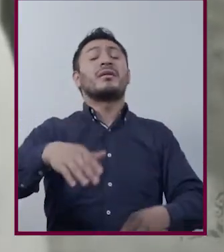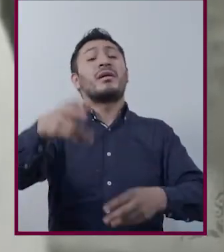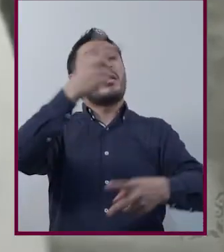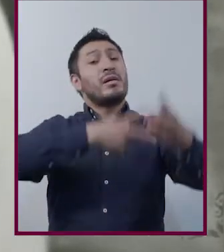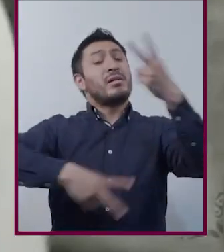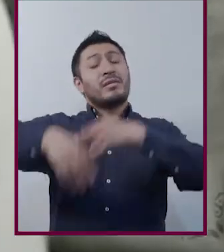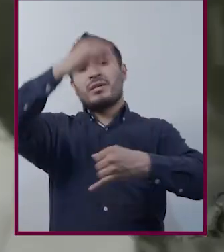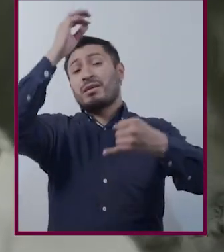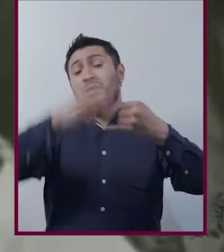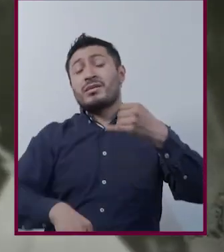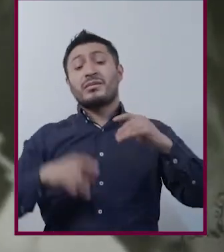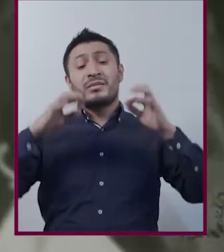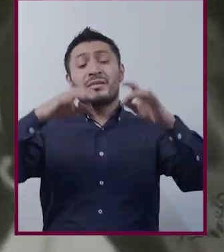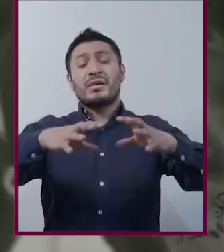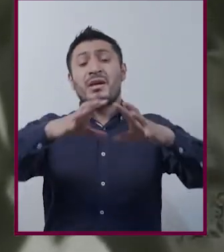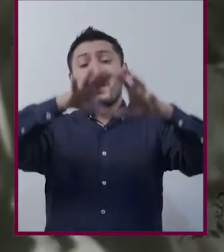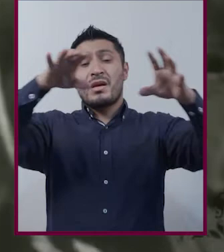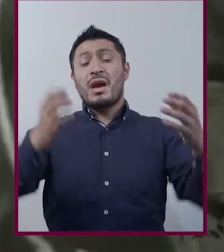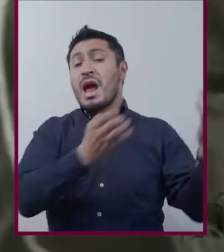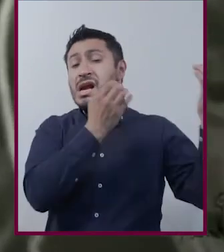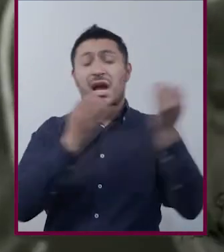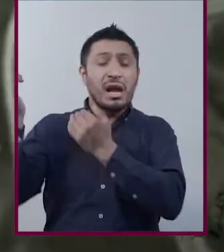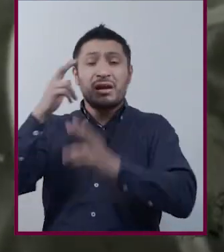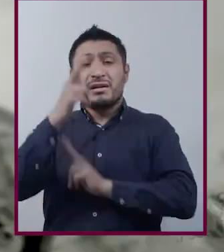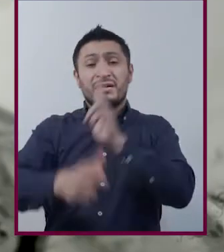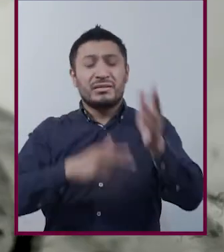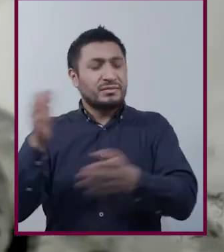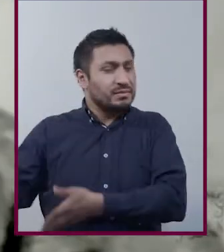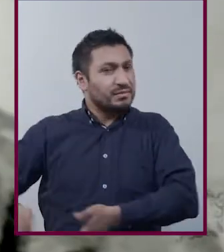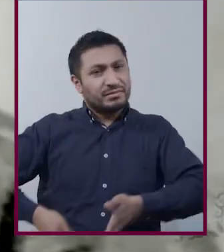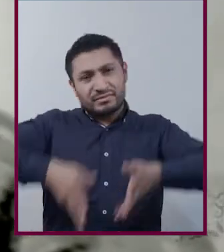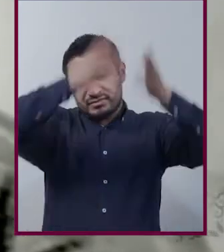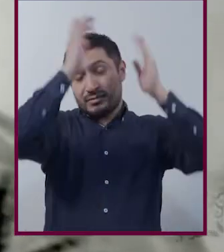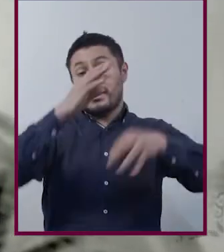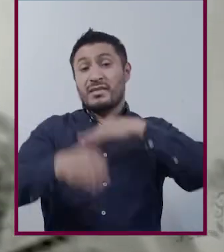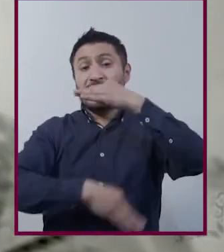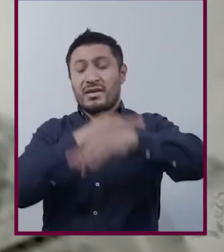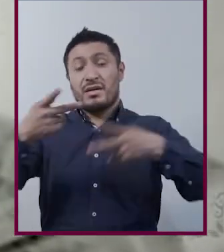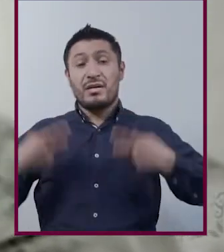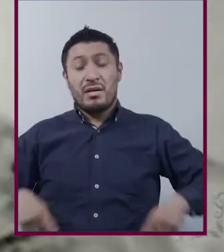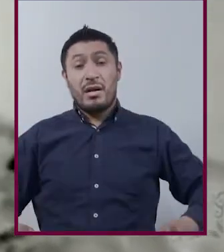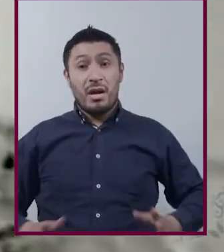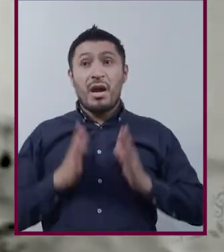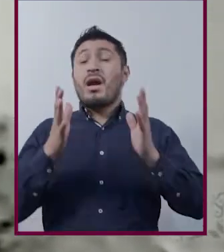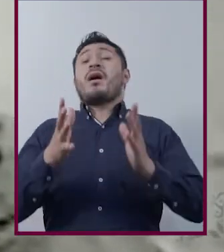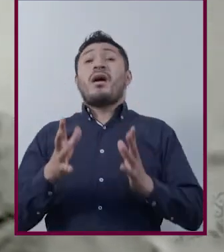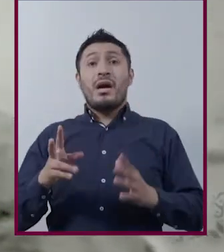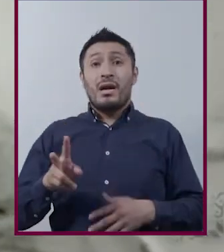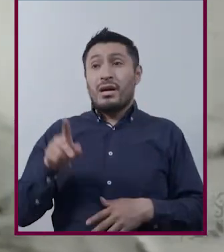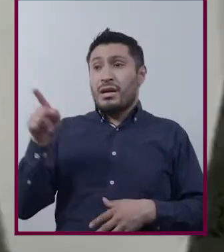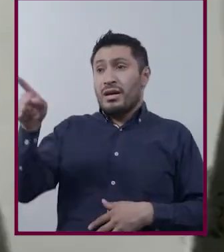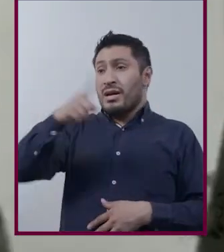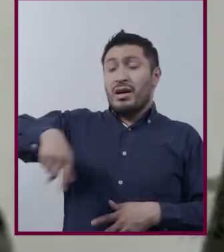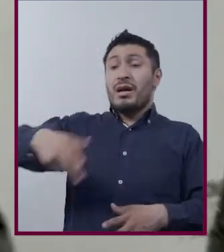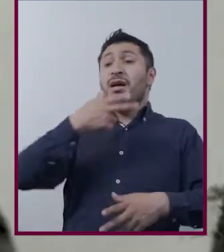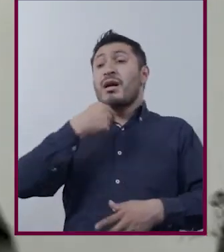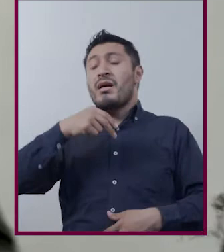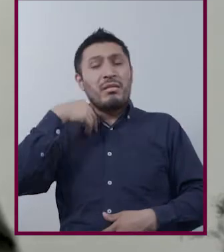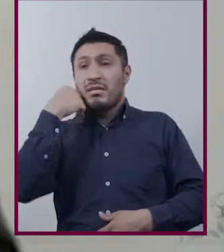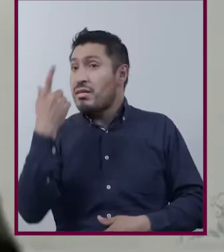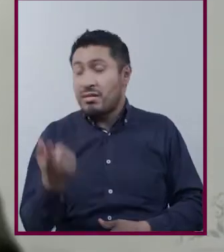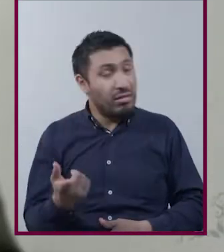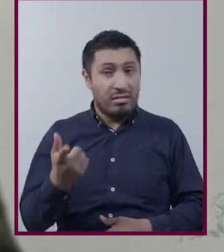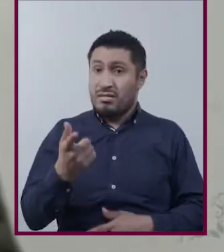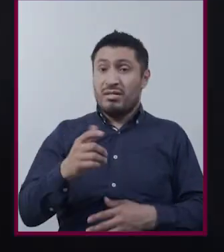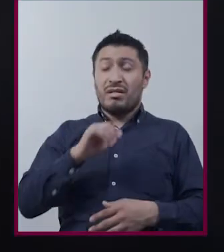la última sandía y que se vaya el tren! Todo el pasaje se quedó sorprendido al saber que aquellos hombres no querían